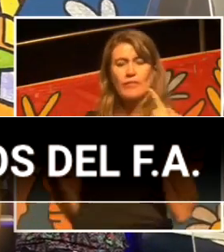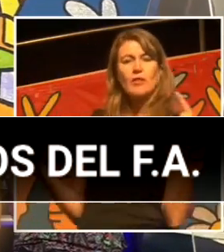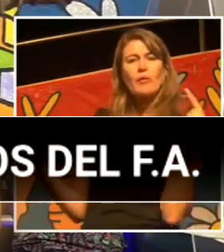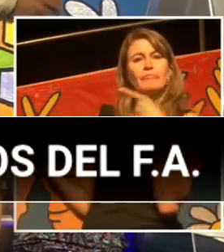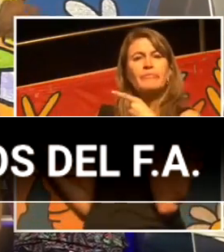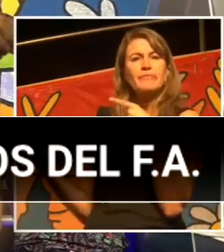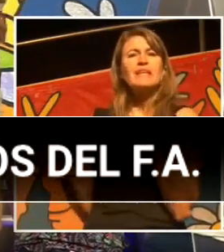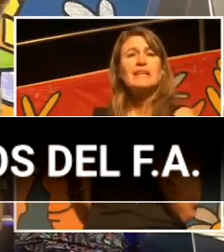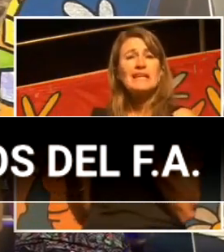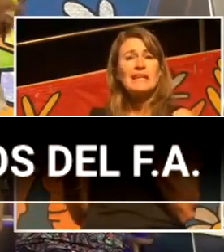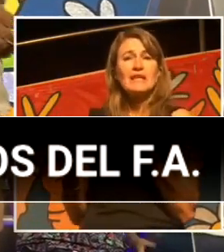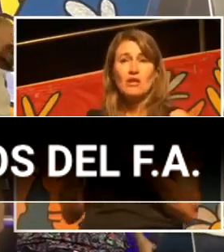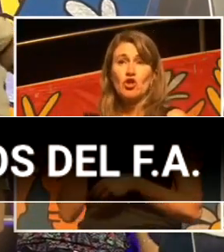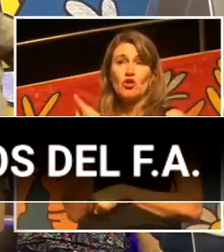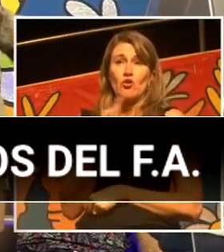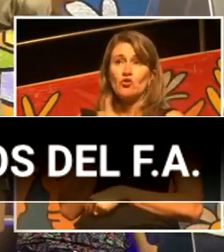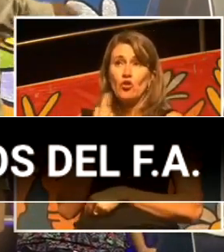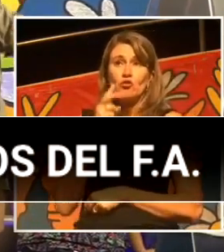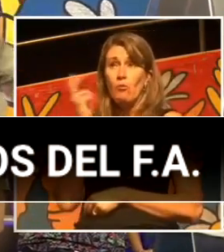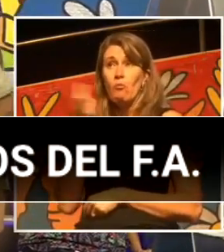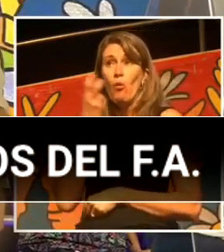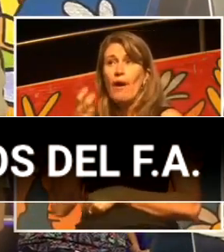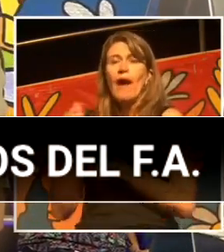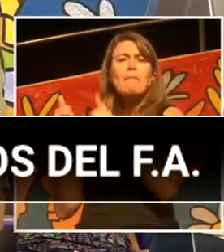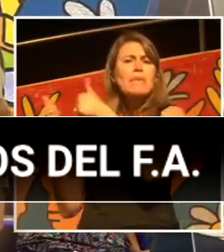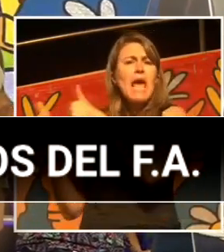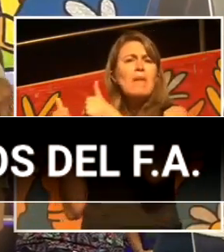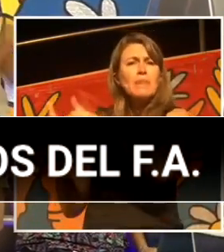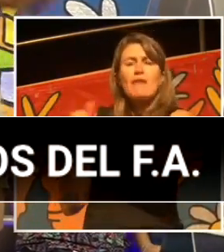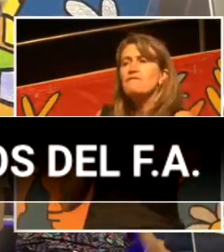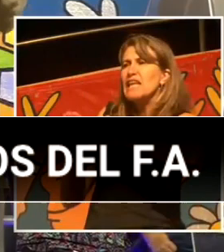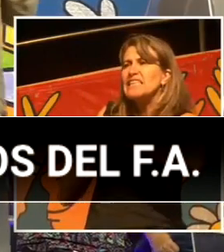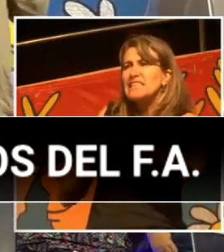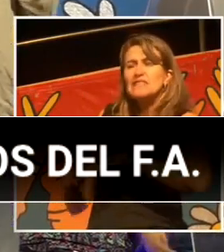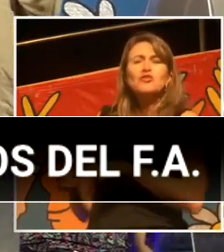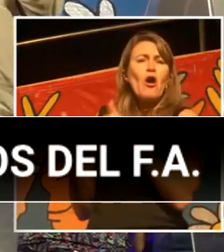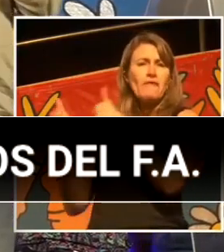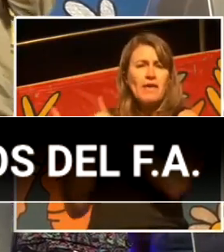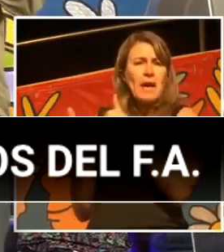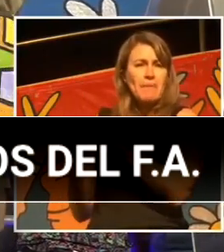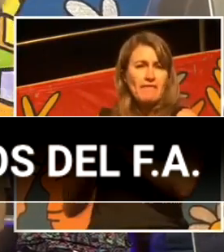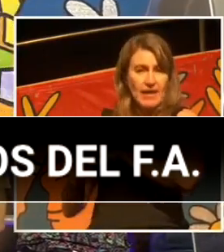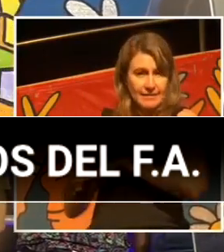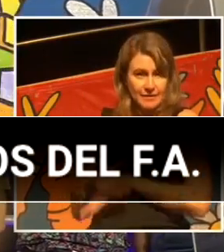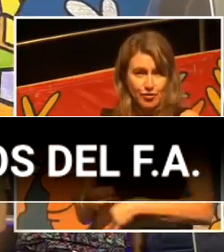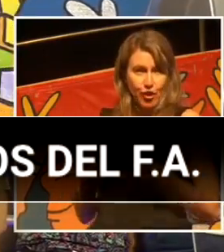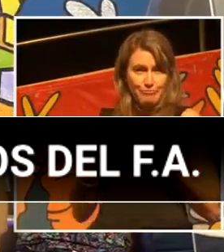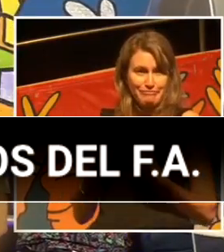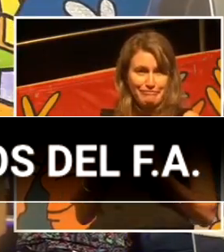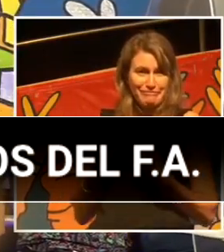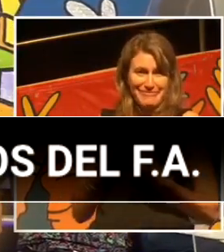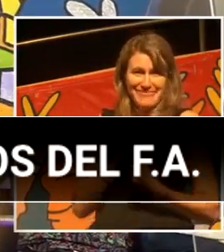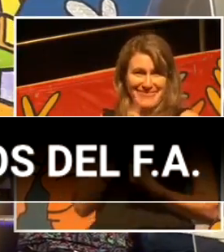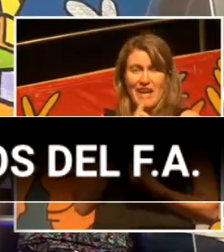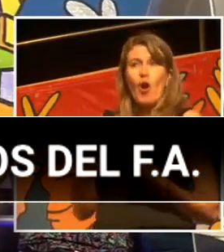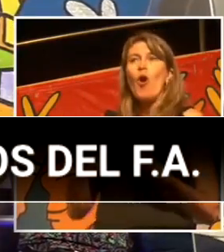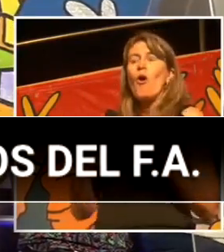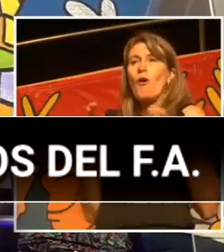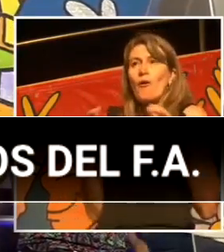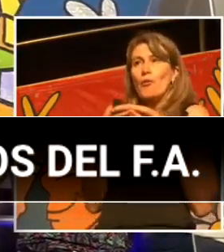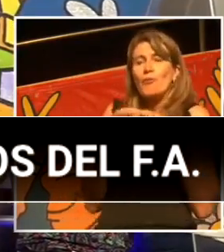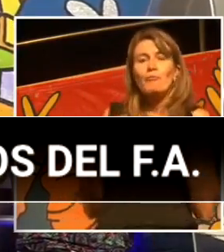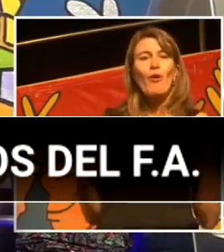encontrar con mucho afán los aciertos del gobierno no sé de dónde sacaron esa definición de oposición